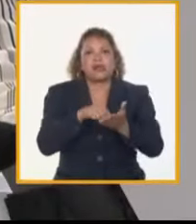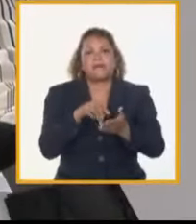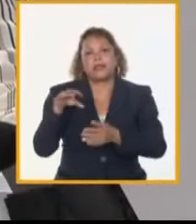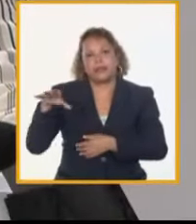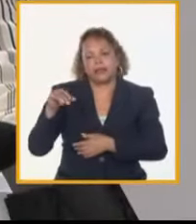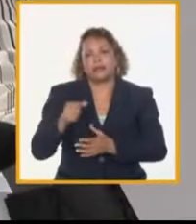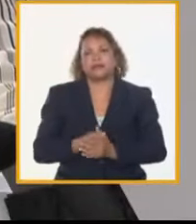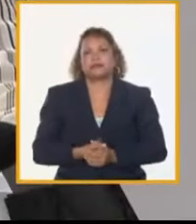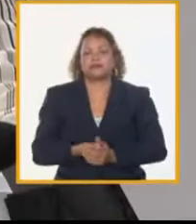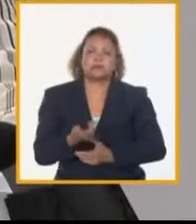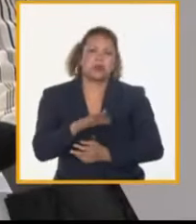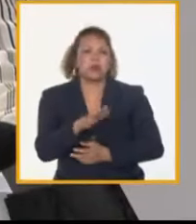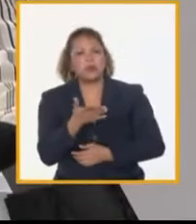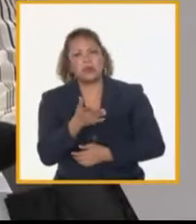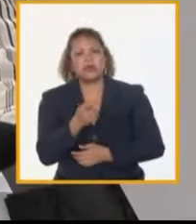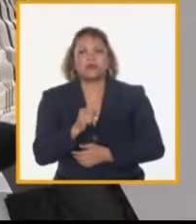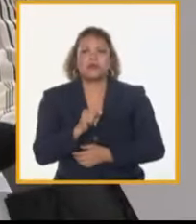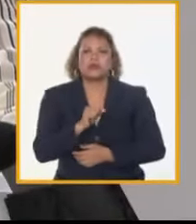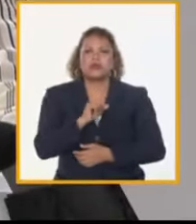está alrededor de unos